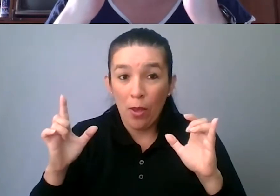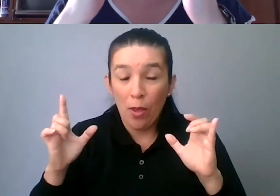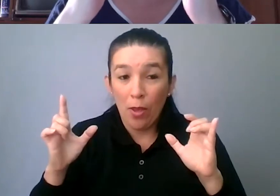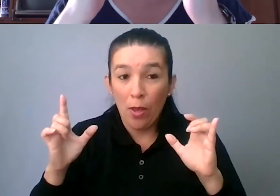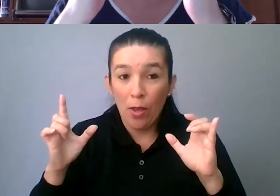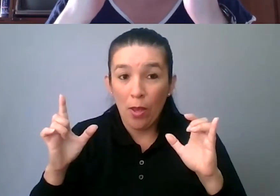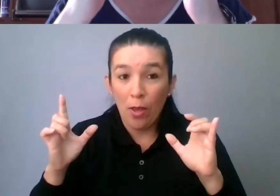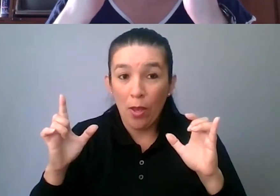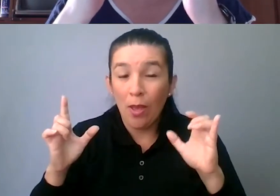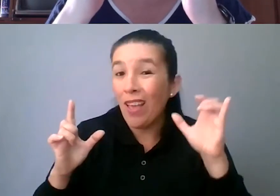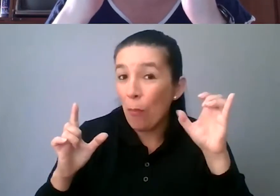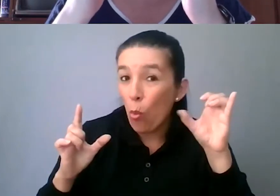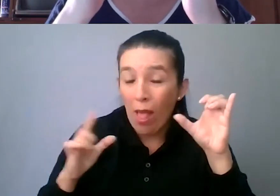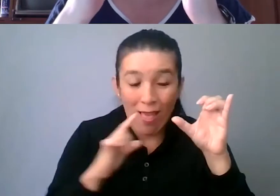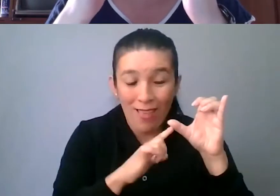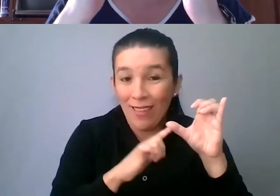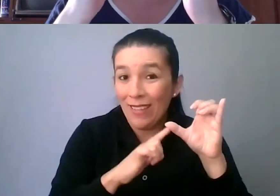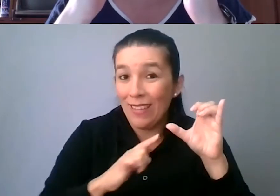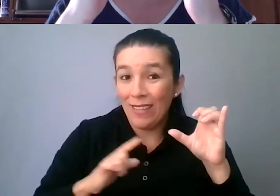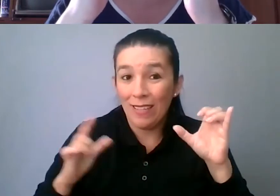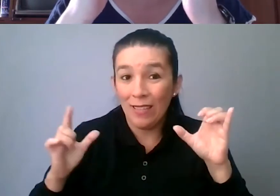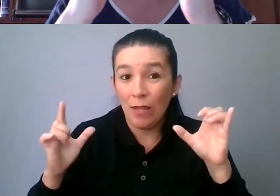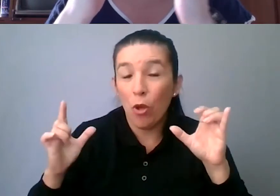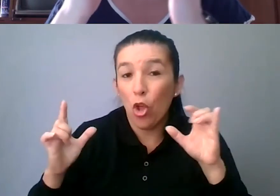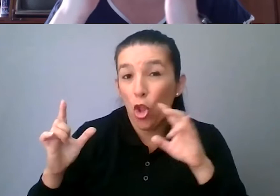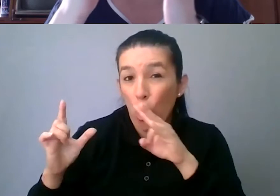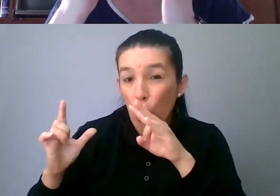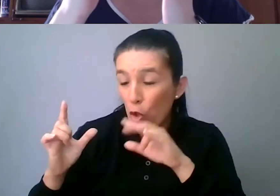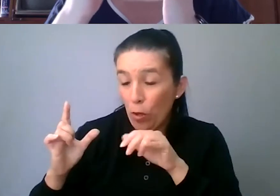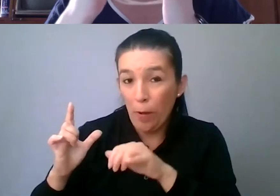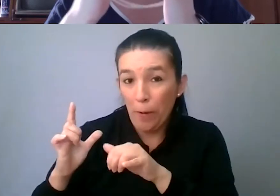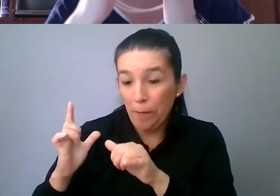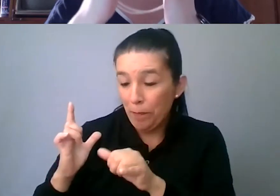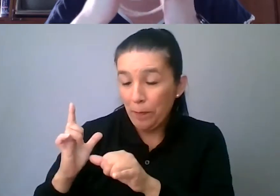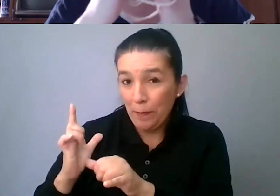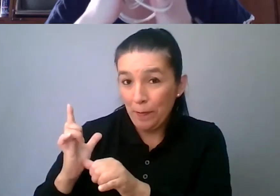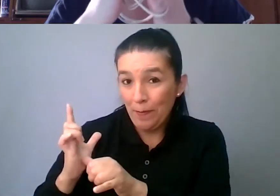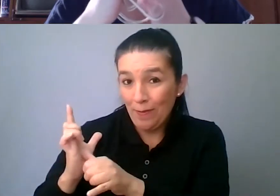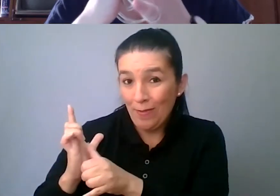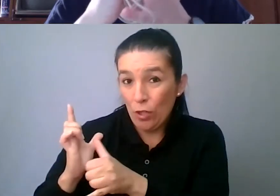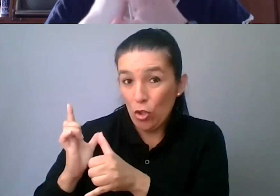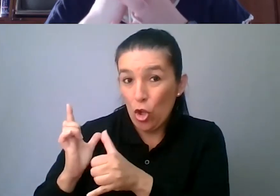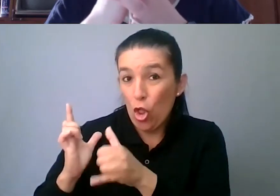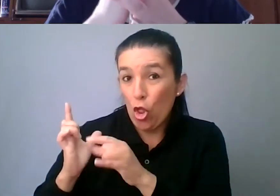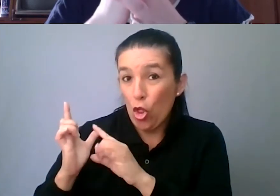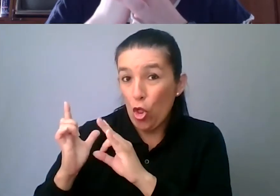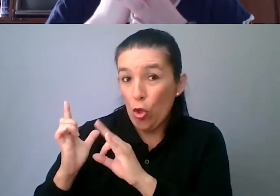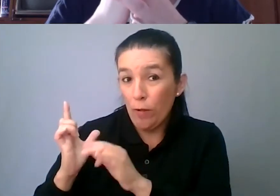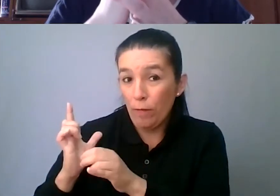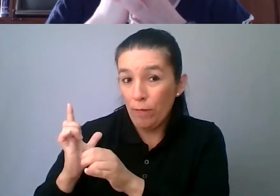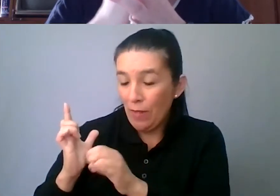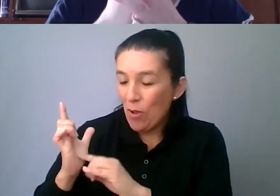Con el pulgar de la mano izquierda van a tomar las dos cuerdas palmares de la mano derecha, pero aquí debajo del dedo